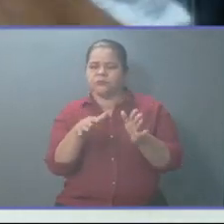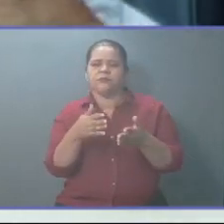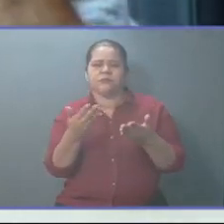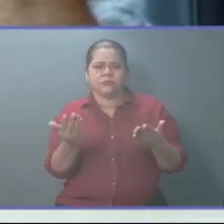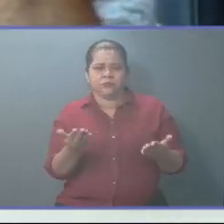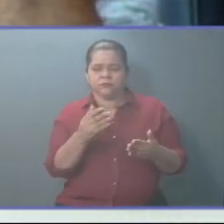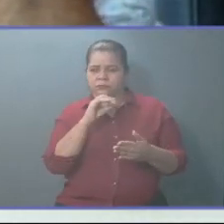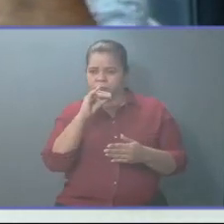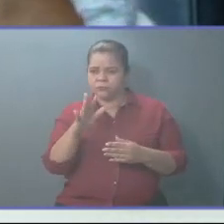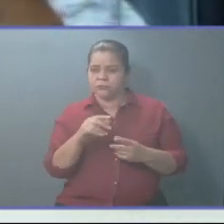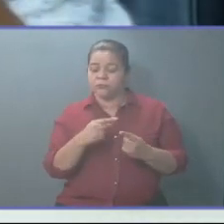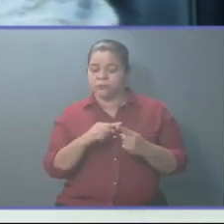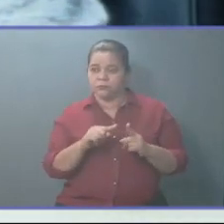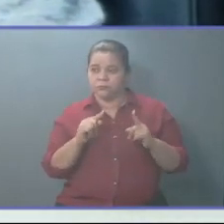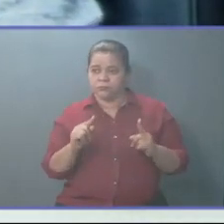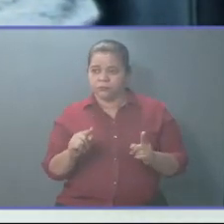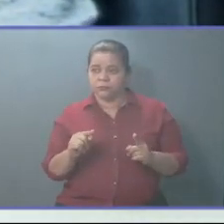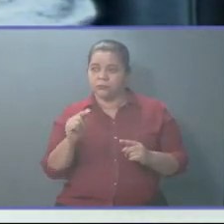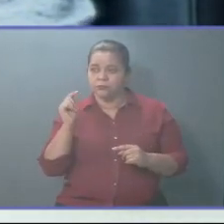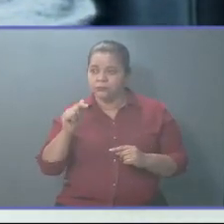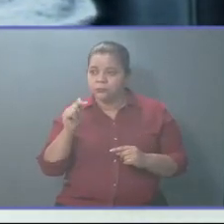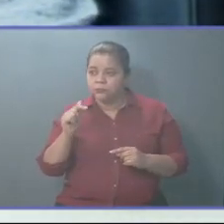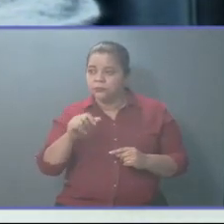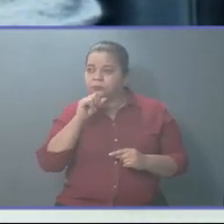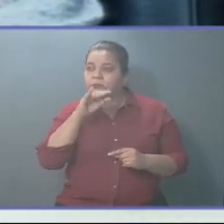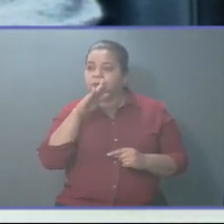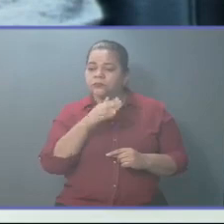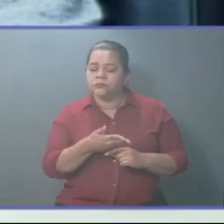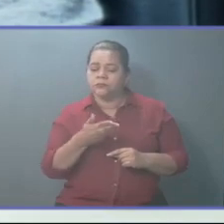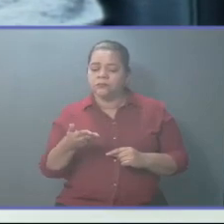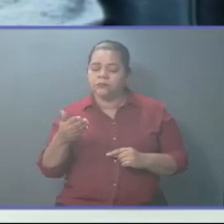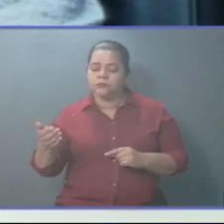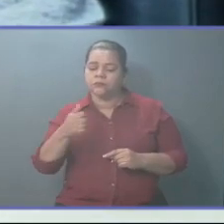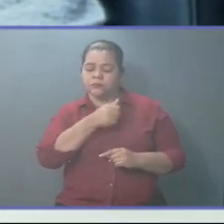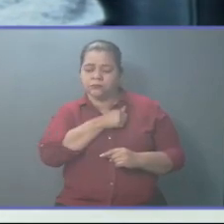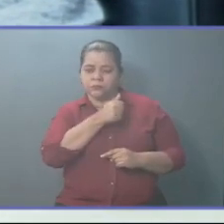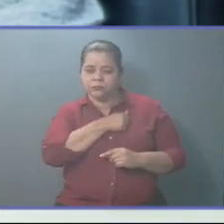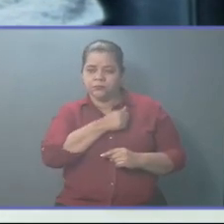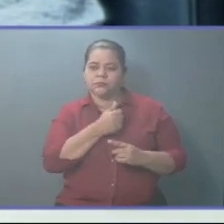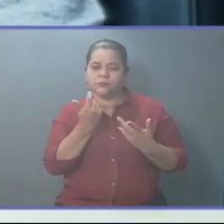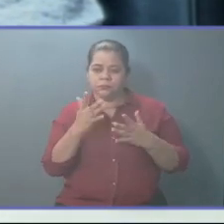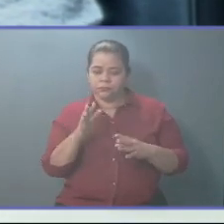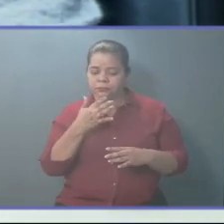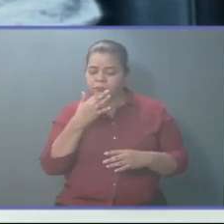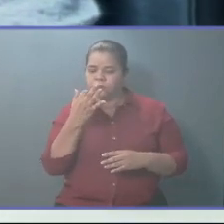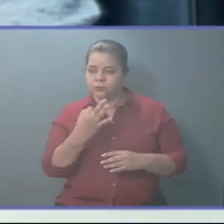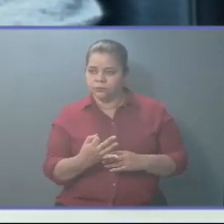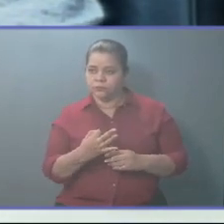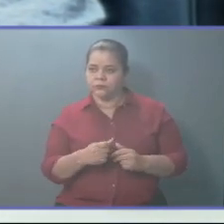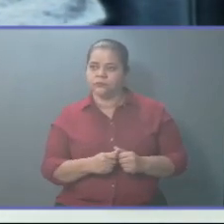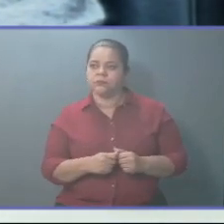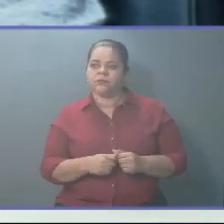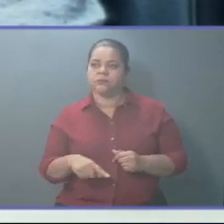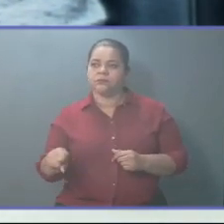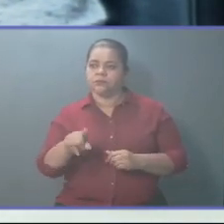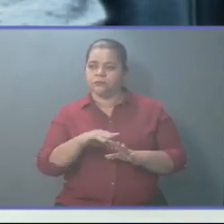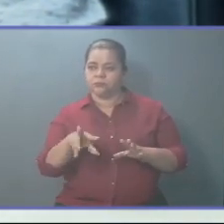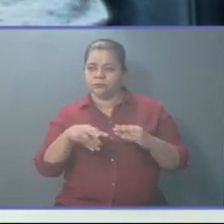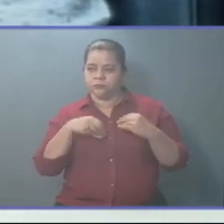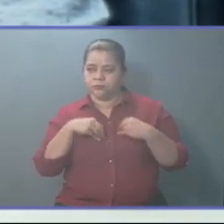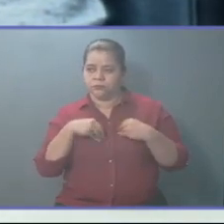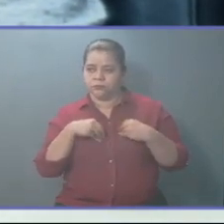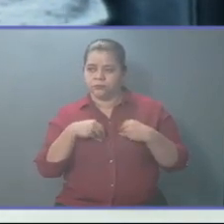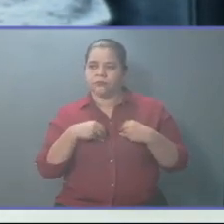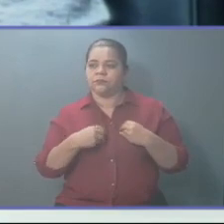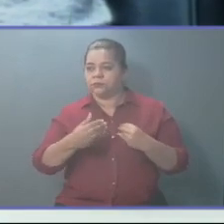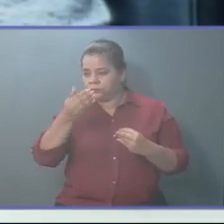menciona, y por eso habla de las acciones y las responsabilidades que ustedes realmente asumirán. ¿Es un